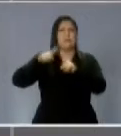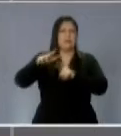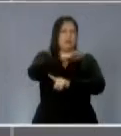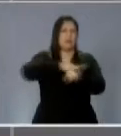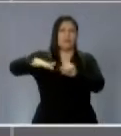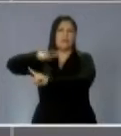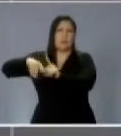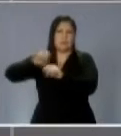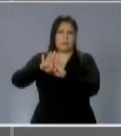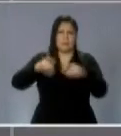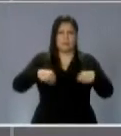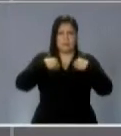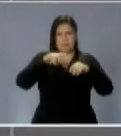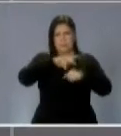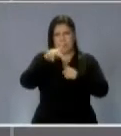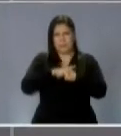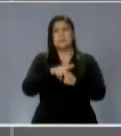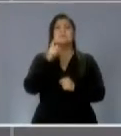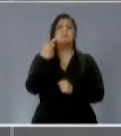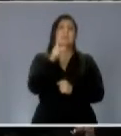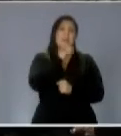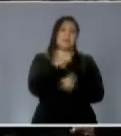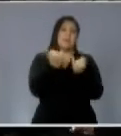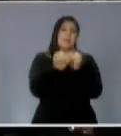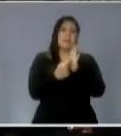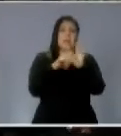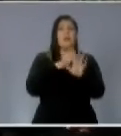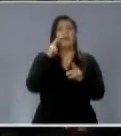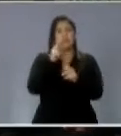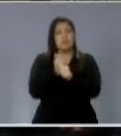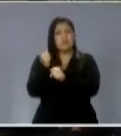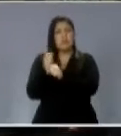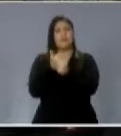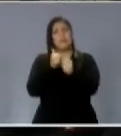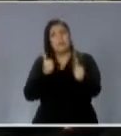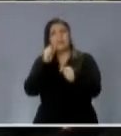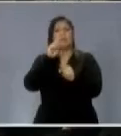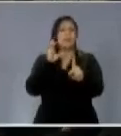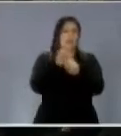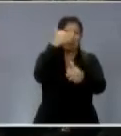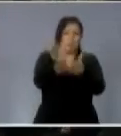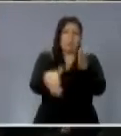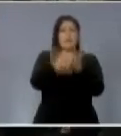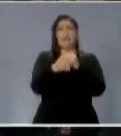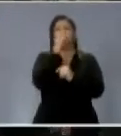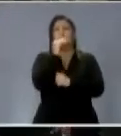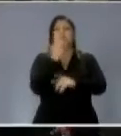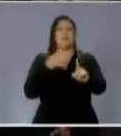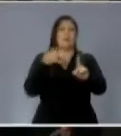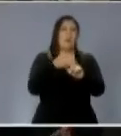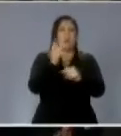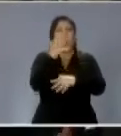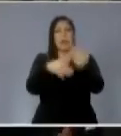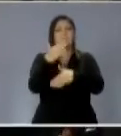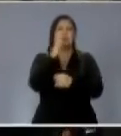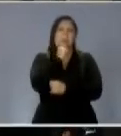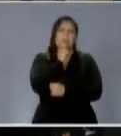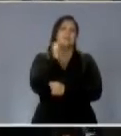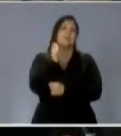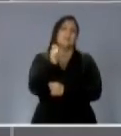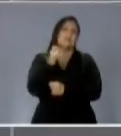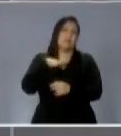de nuevos trabajos en esta gestión federal. Los menores porcentajes de pobreza y de carencias sociales desde que se lleva un registro.